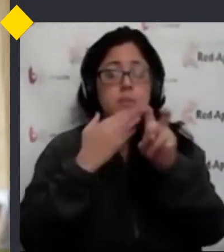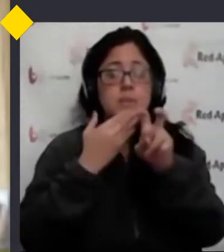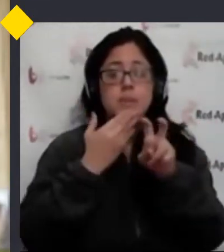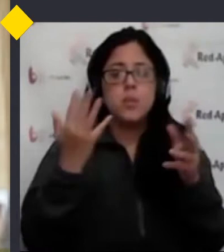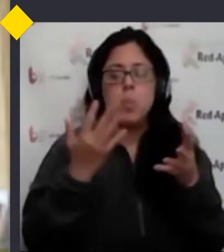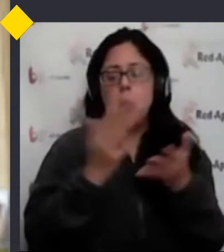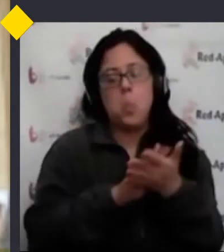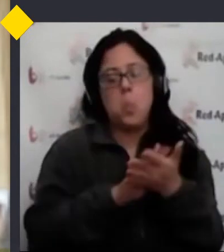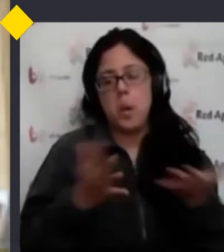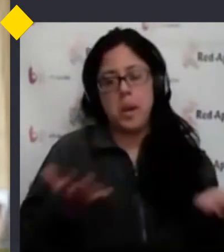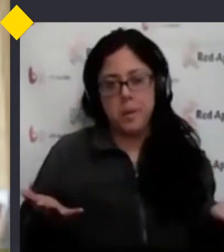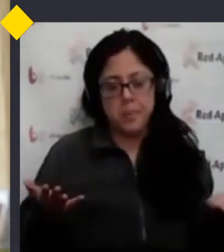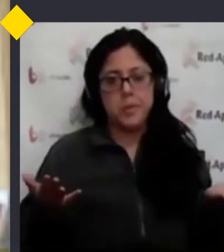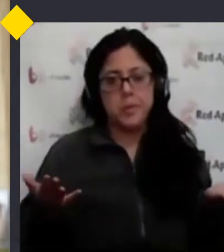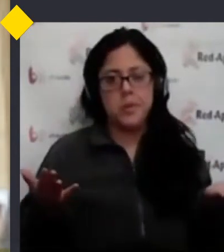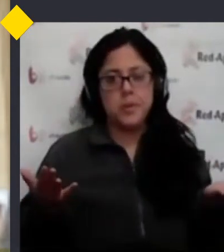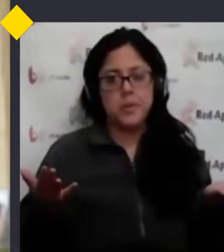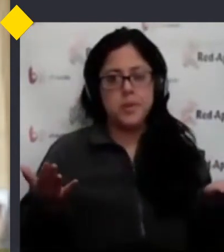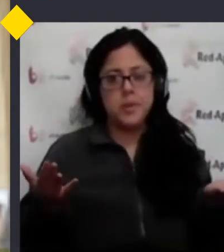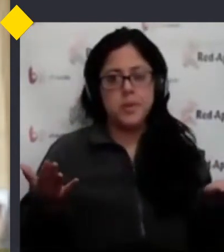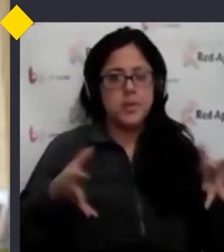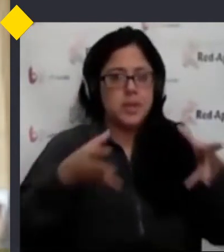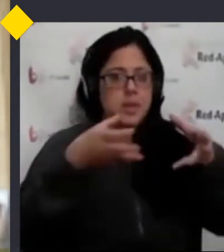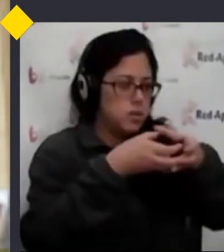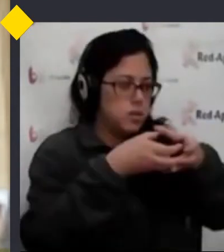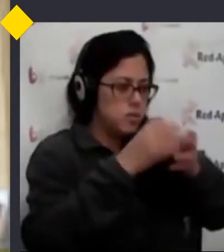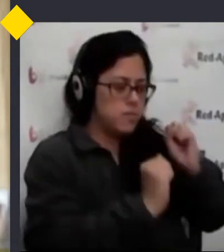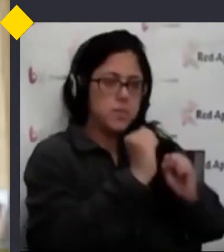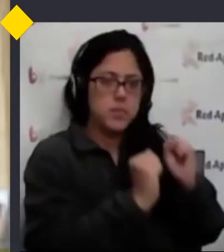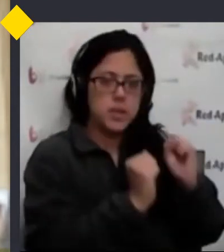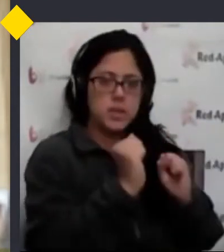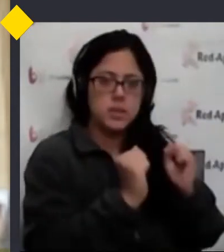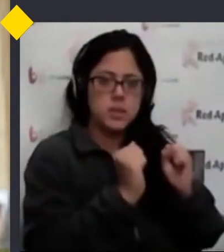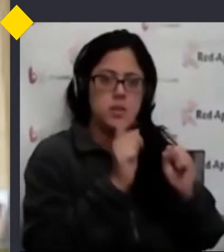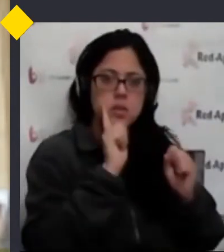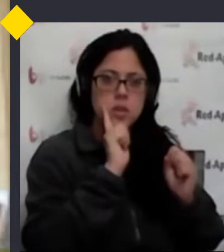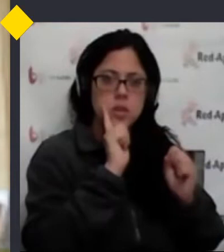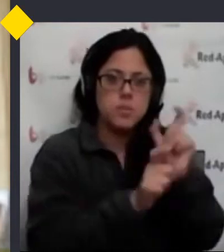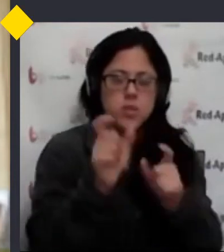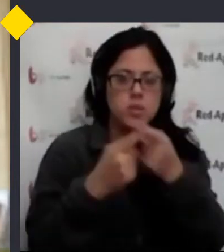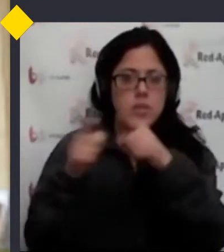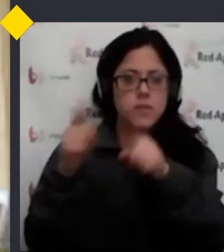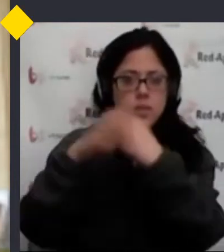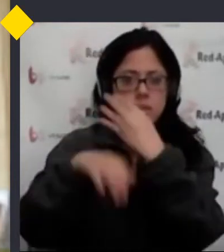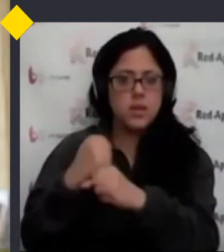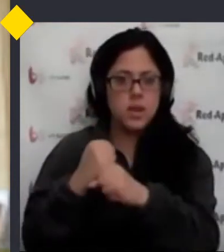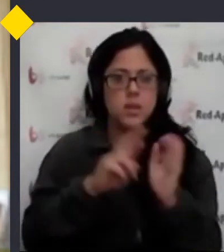ejemplo, la organización, de tener personas de distintas edades y que sean representantes